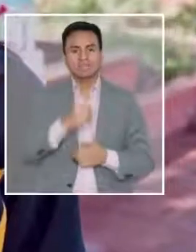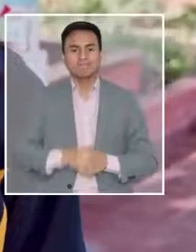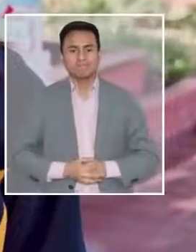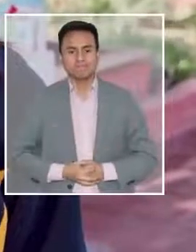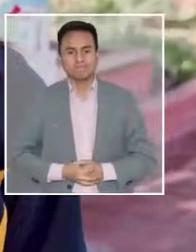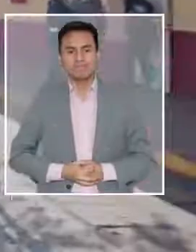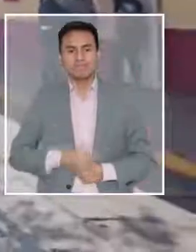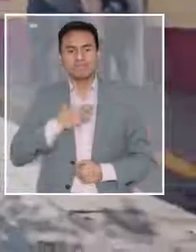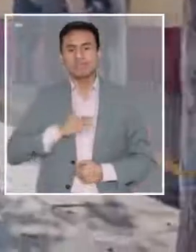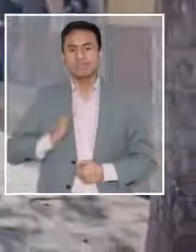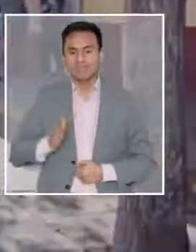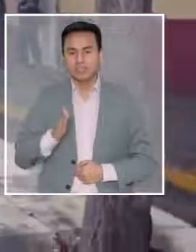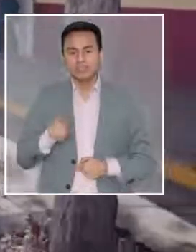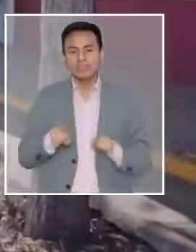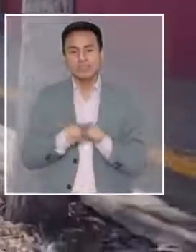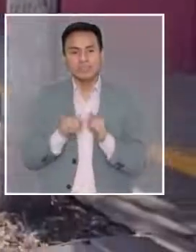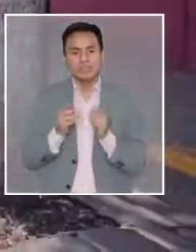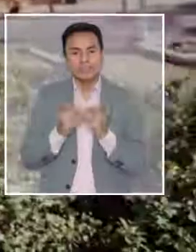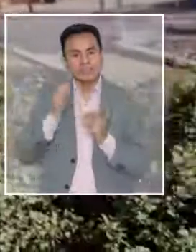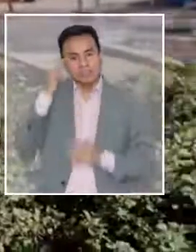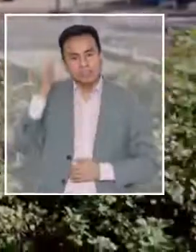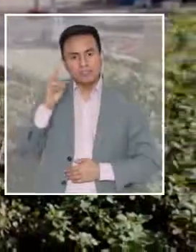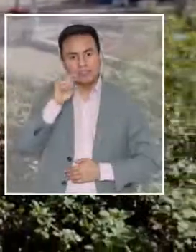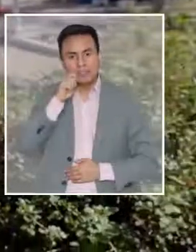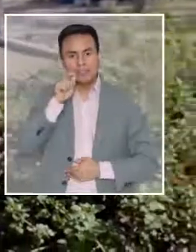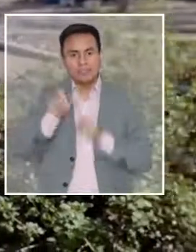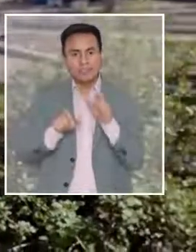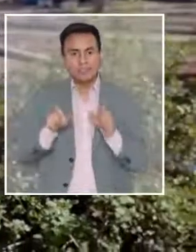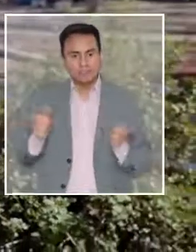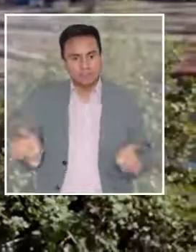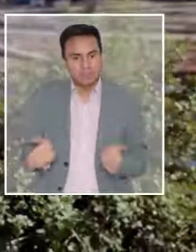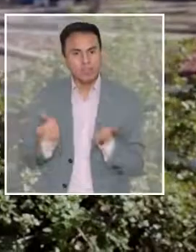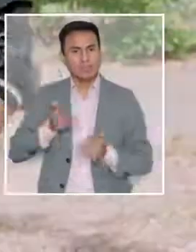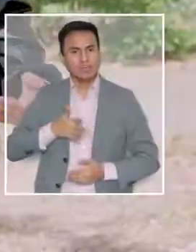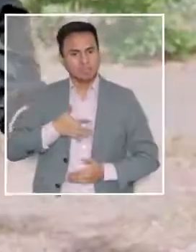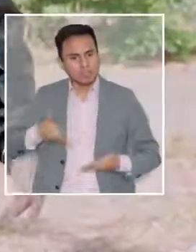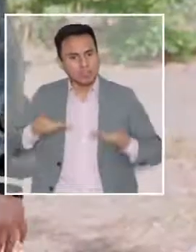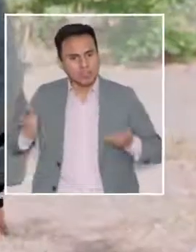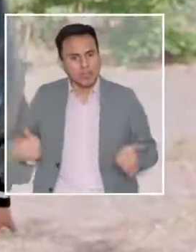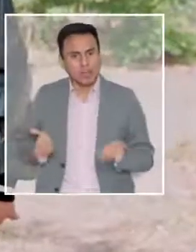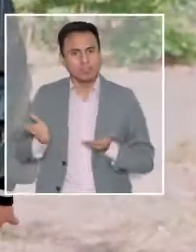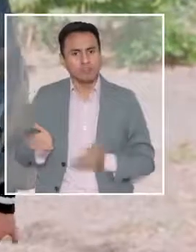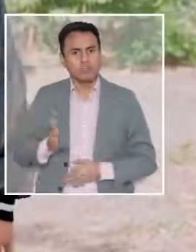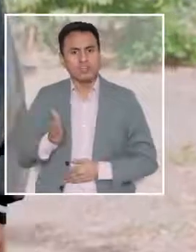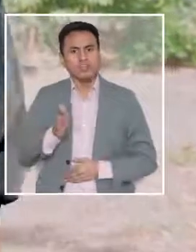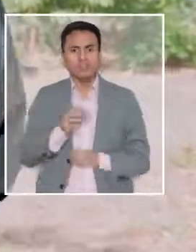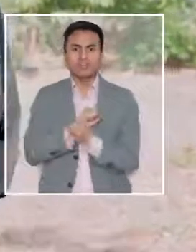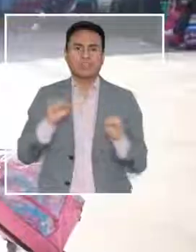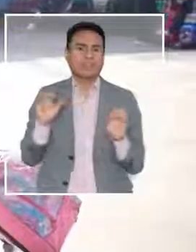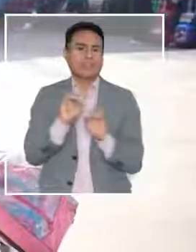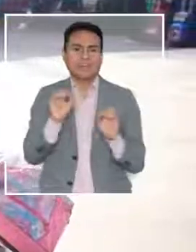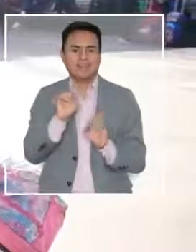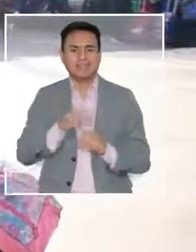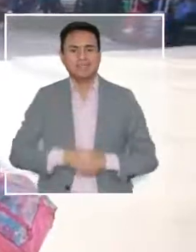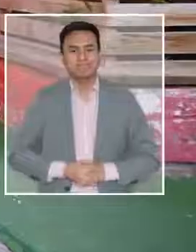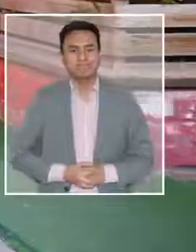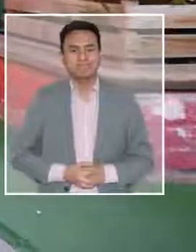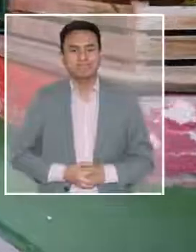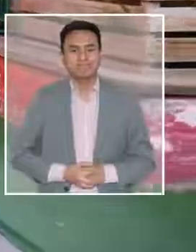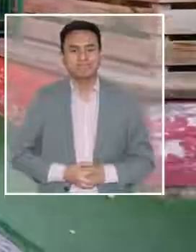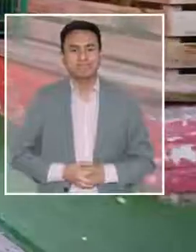voy a lograr. Quiero seguir cumpliendo mis sueños, decirle a la gente que quiere estudiar que se motiva a seguir estudiando, porque nada es